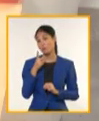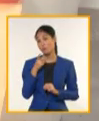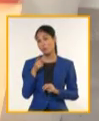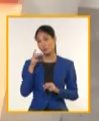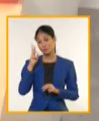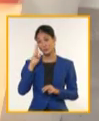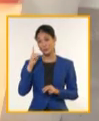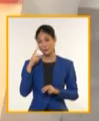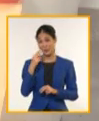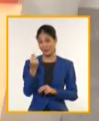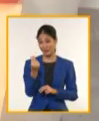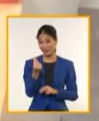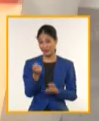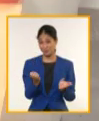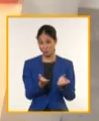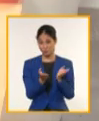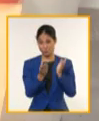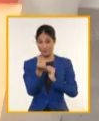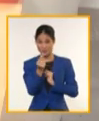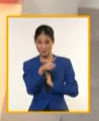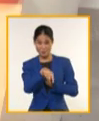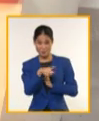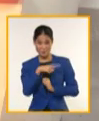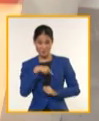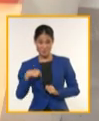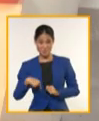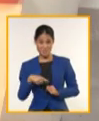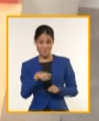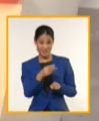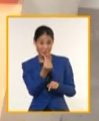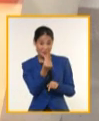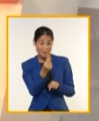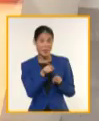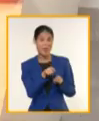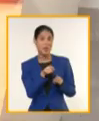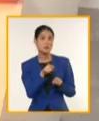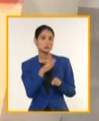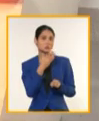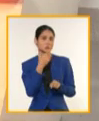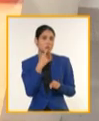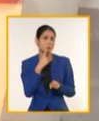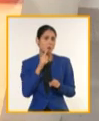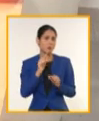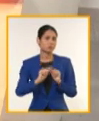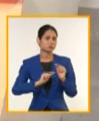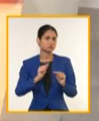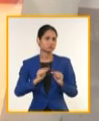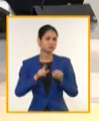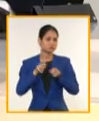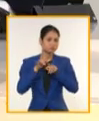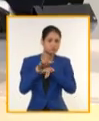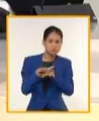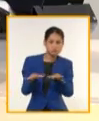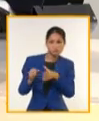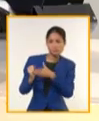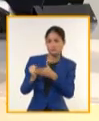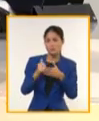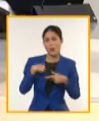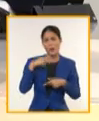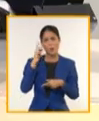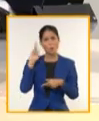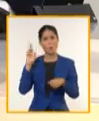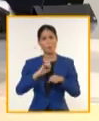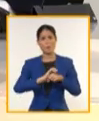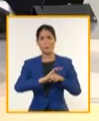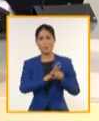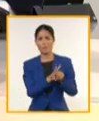socioeconómico de China le ha permitido ampliar su participación en otras esferas a escala global, digamos, cuando la pandemia, por ejemplo, también de